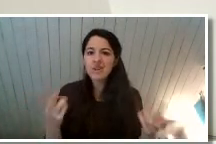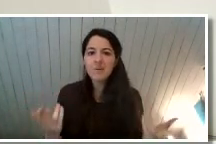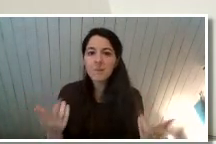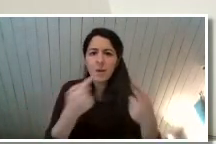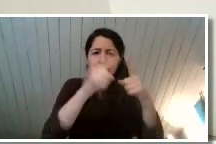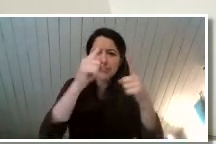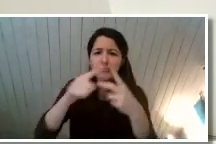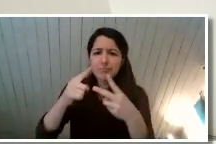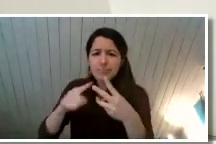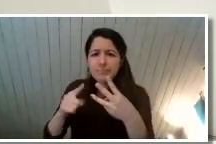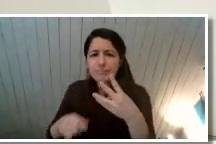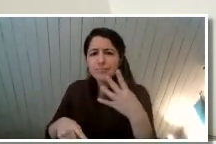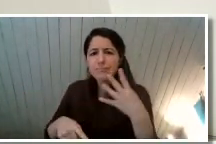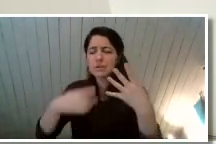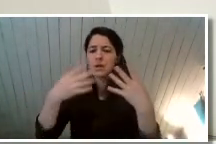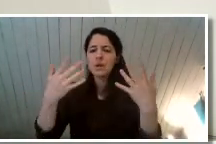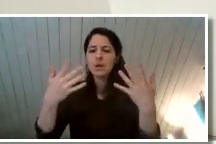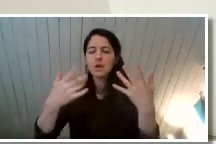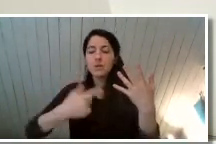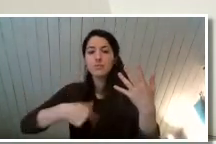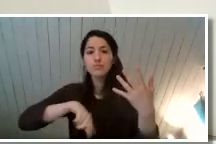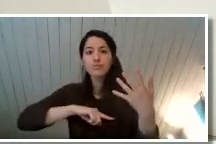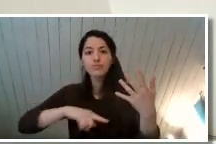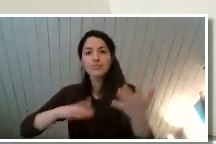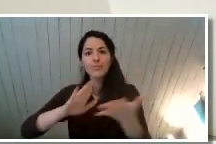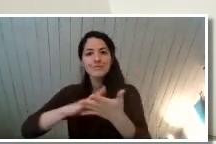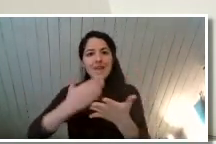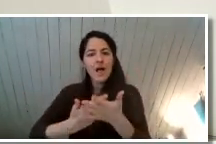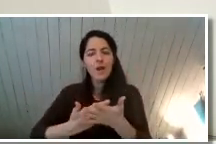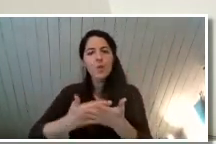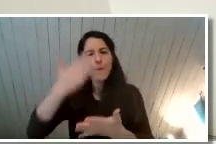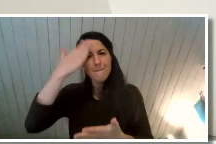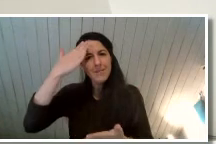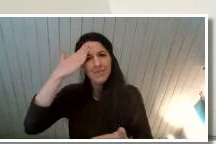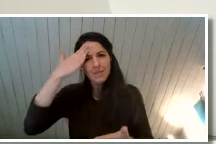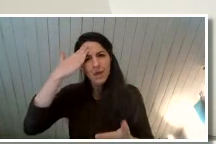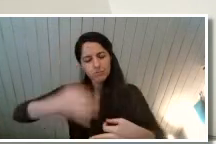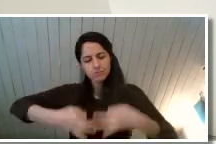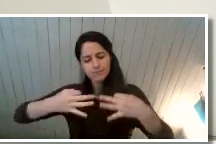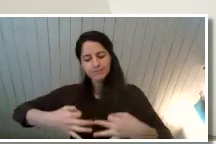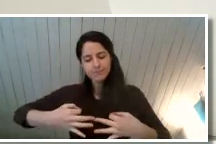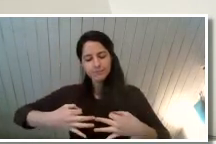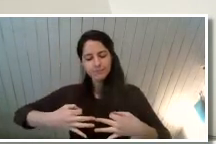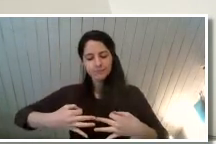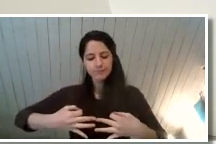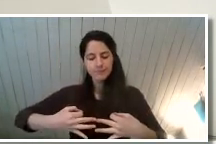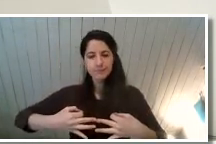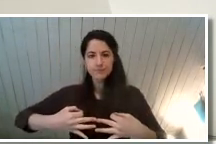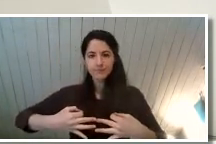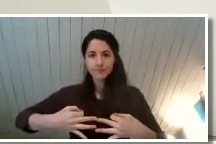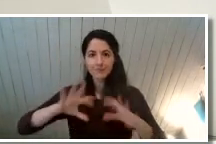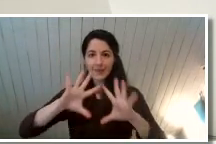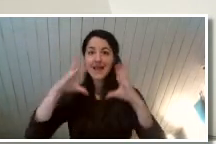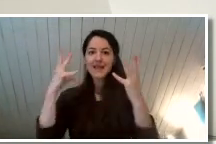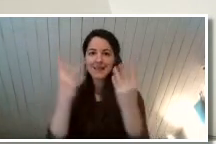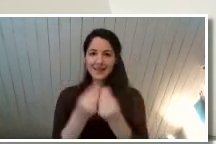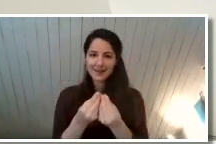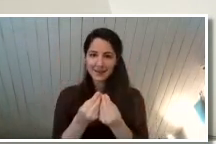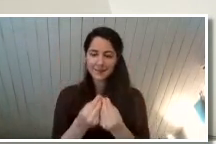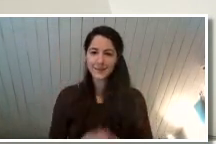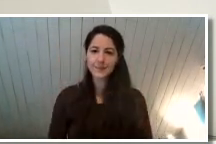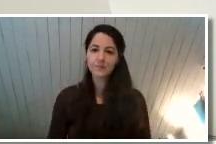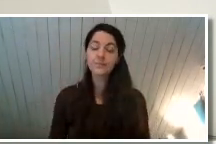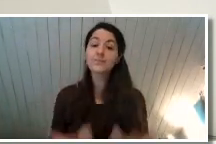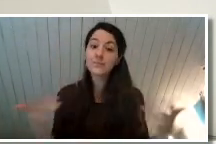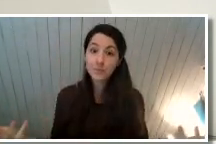llevan a tener una salud mental apropiada y de manera integral. Entonces, quizás no es